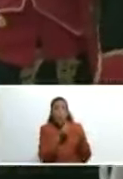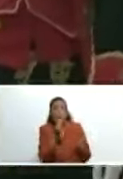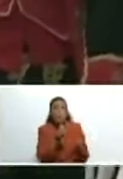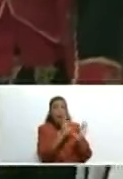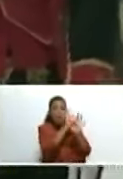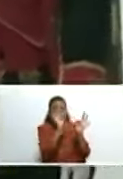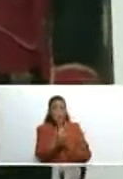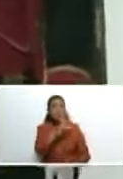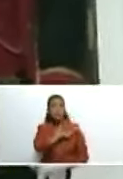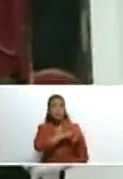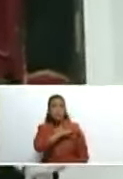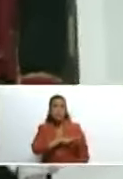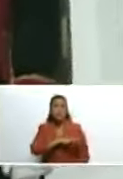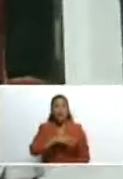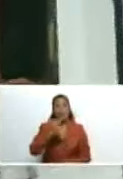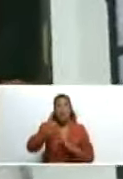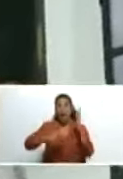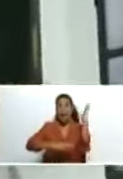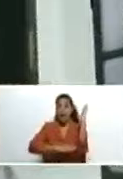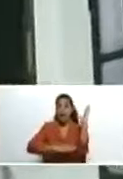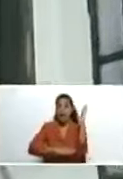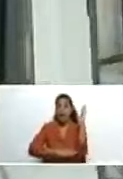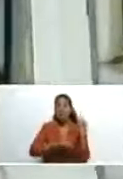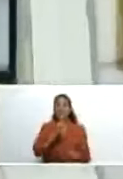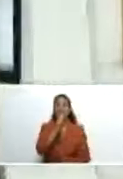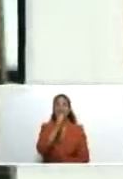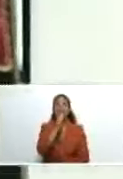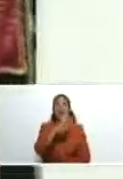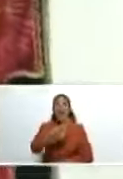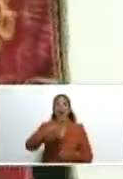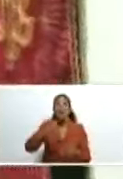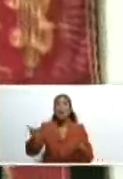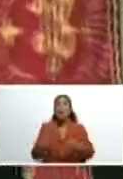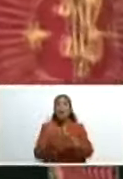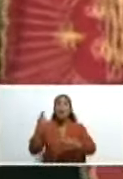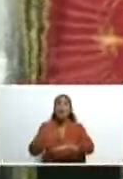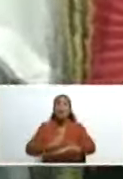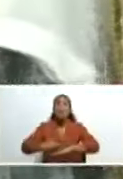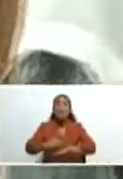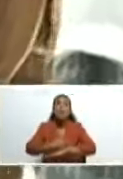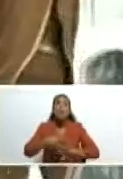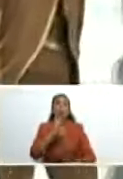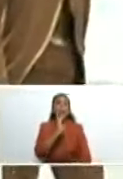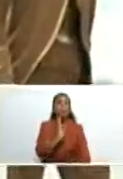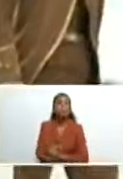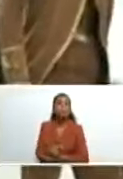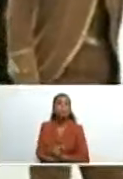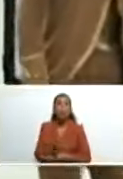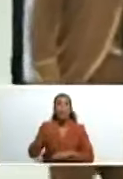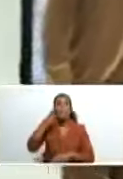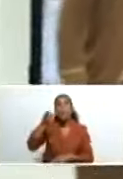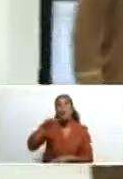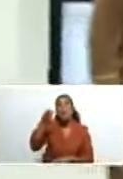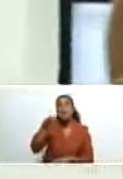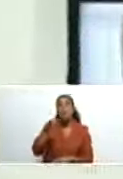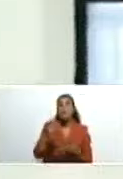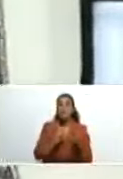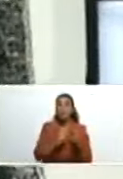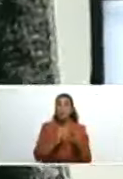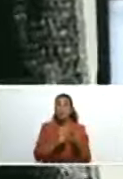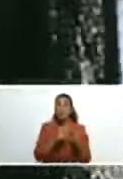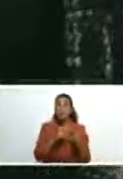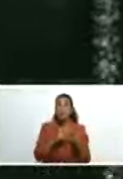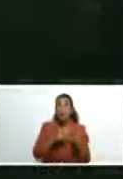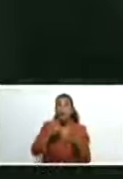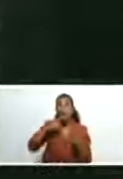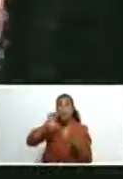estructurada esa sociedad, donde la iglesia era quien mandaba dentro de esa sociedad. Posteriormente tenemos el poder político-militar, que era ejercido